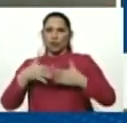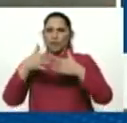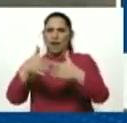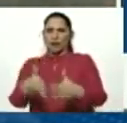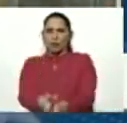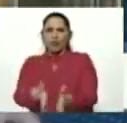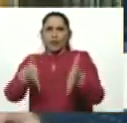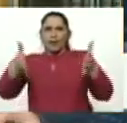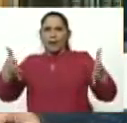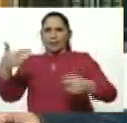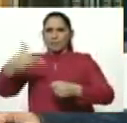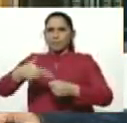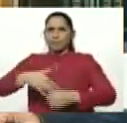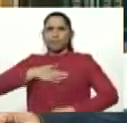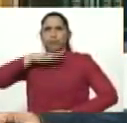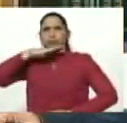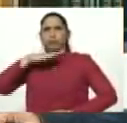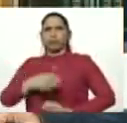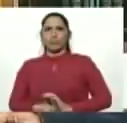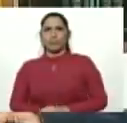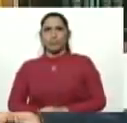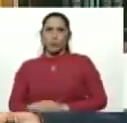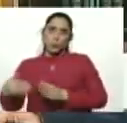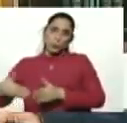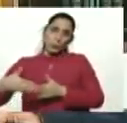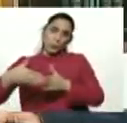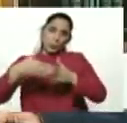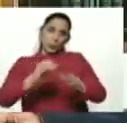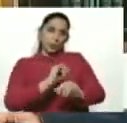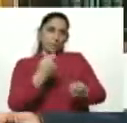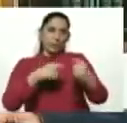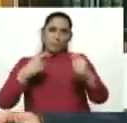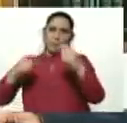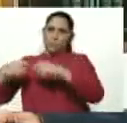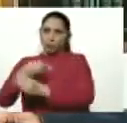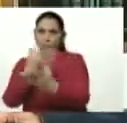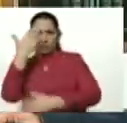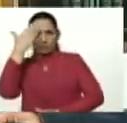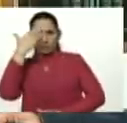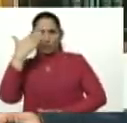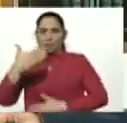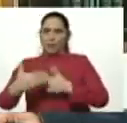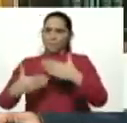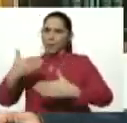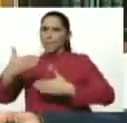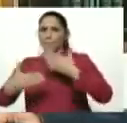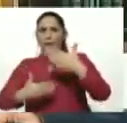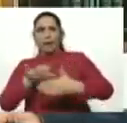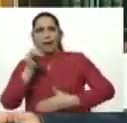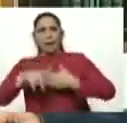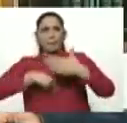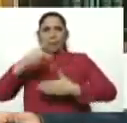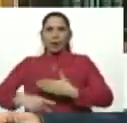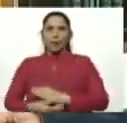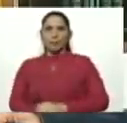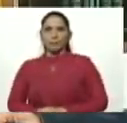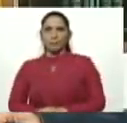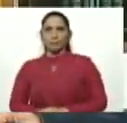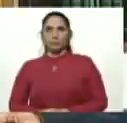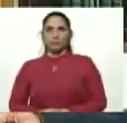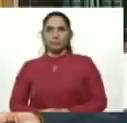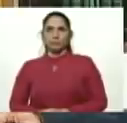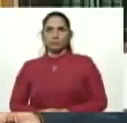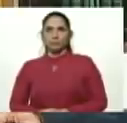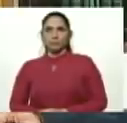grandísimos de gasolina que ya se está vendiendo, como saben ustedes, paso a paso, en un plan de paciencia y